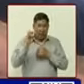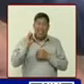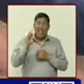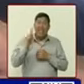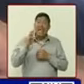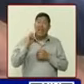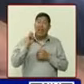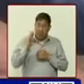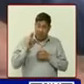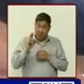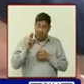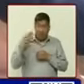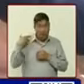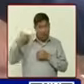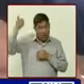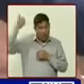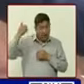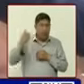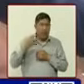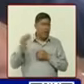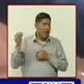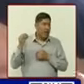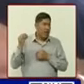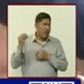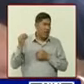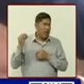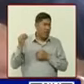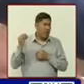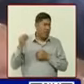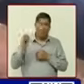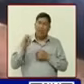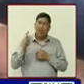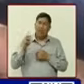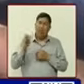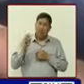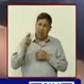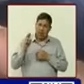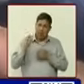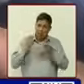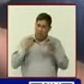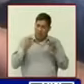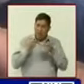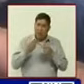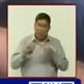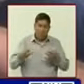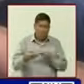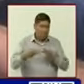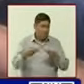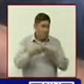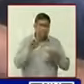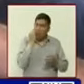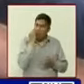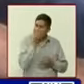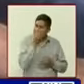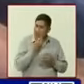Elmer tiene su... Es jefe, y Elmer es el jefe de los jardineros. Y tiene sus ayudantes. Y el que